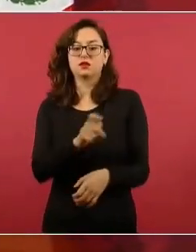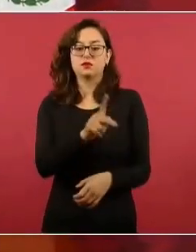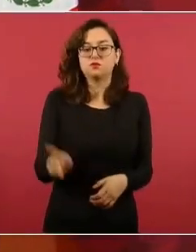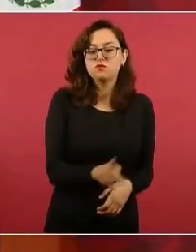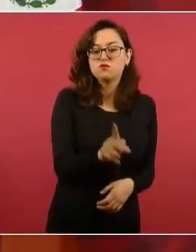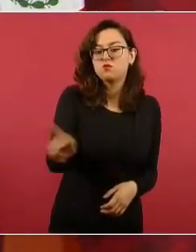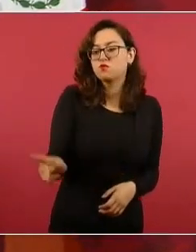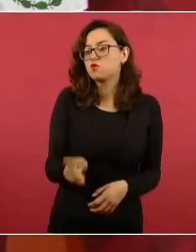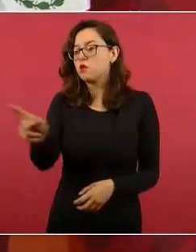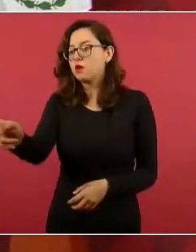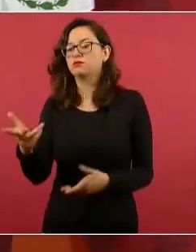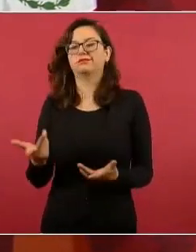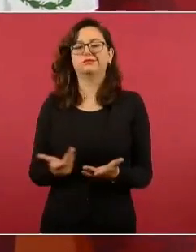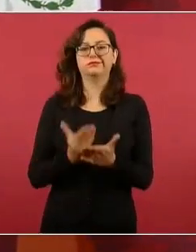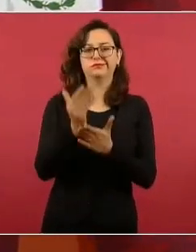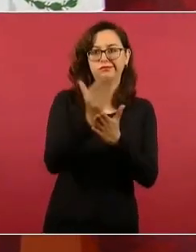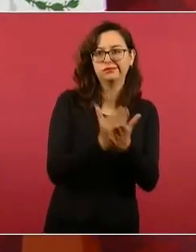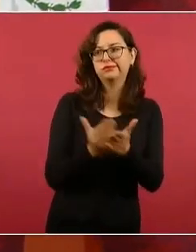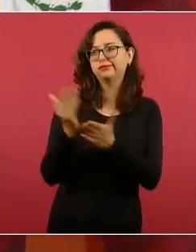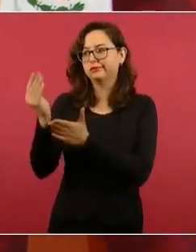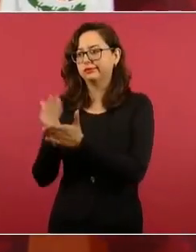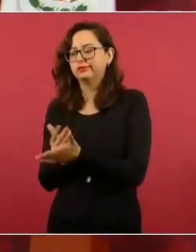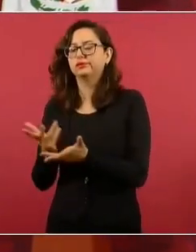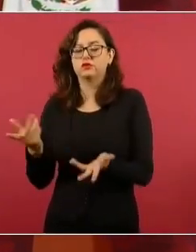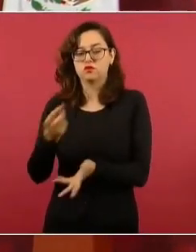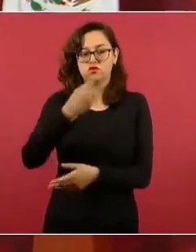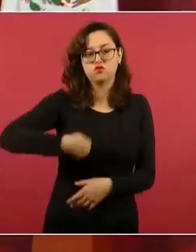Ya en un mes cumple